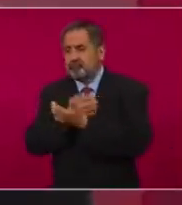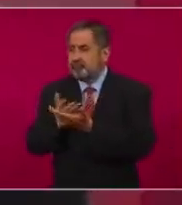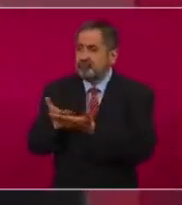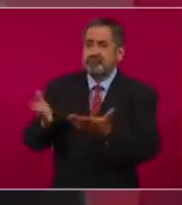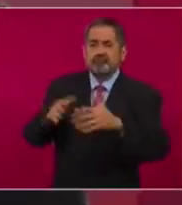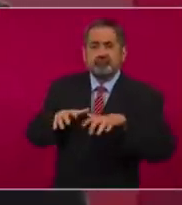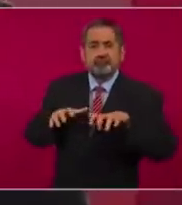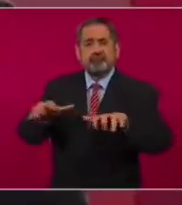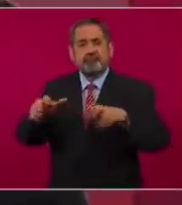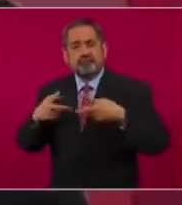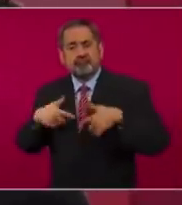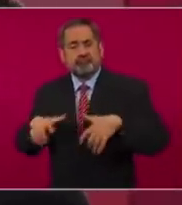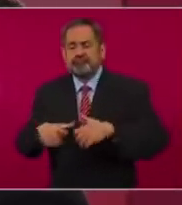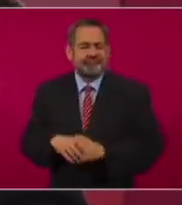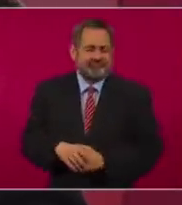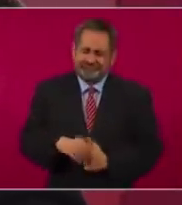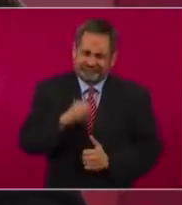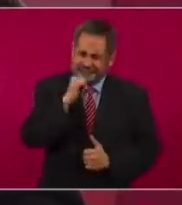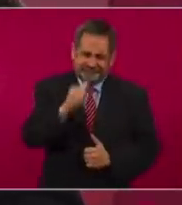pueblo.